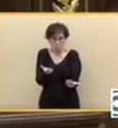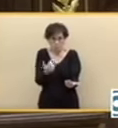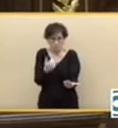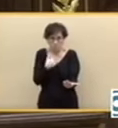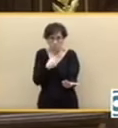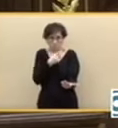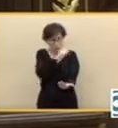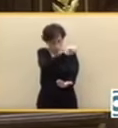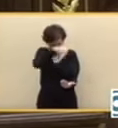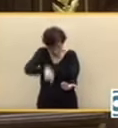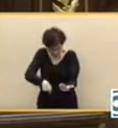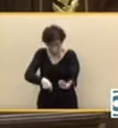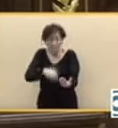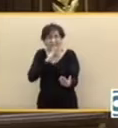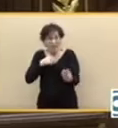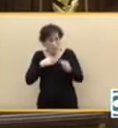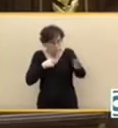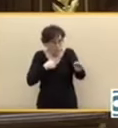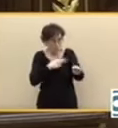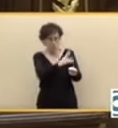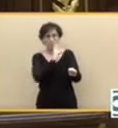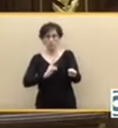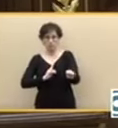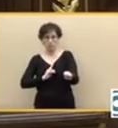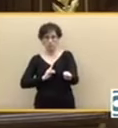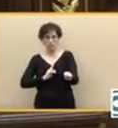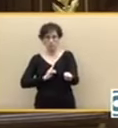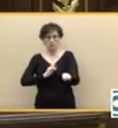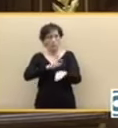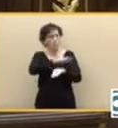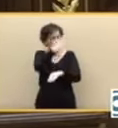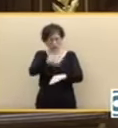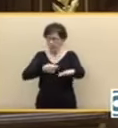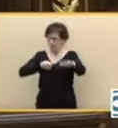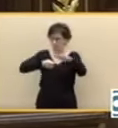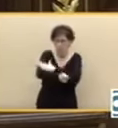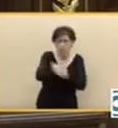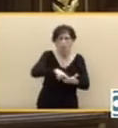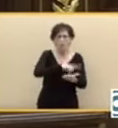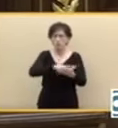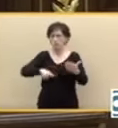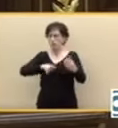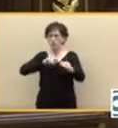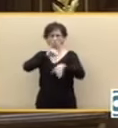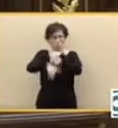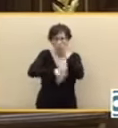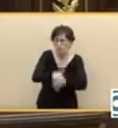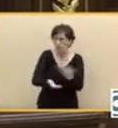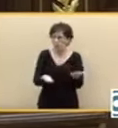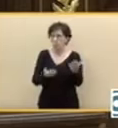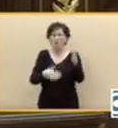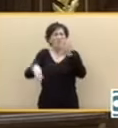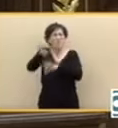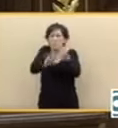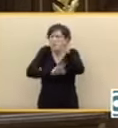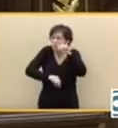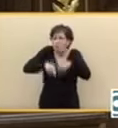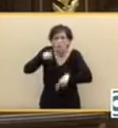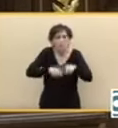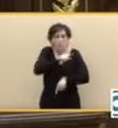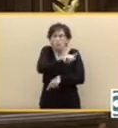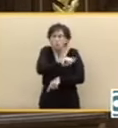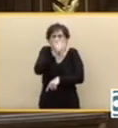esta pregunta. Porque usted puede presentar mociones de censura, puede votarlas, puede tomar las decisiones que estime oportuno y conveniente, pero lo que